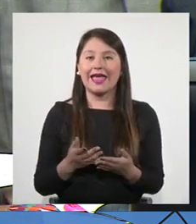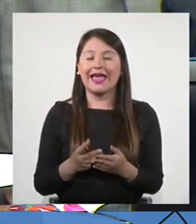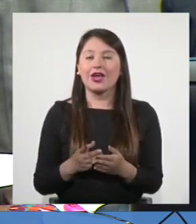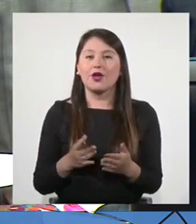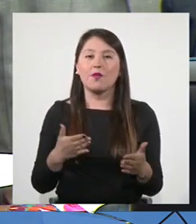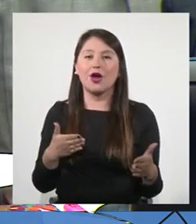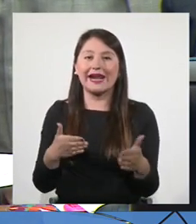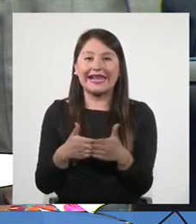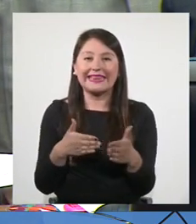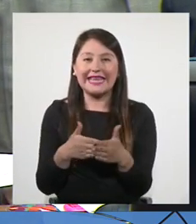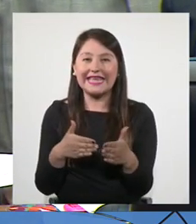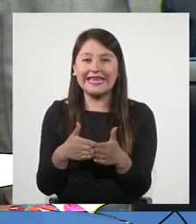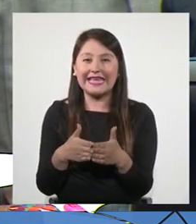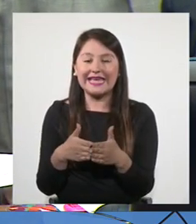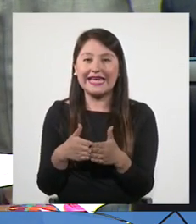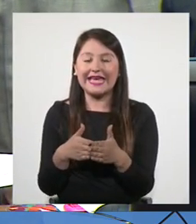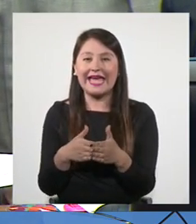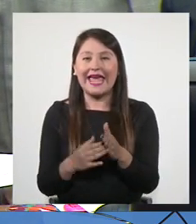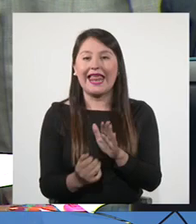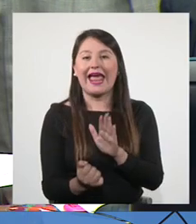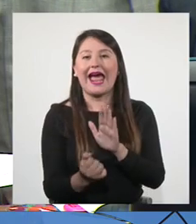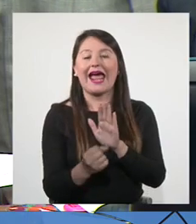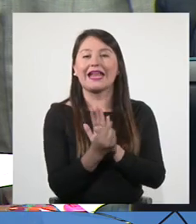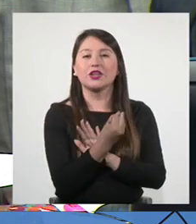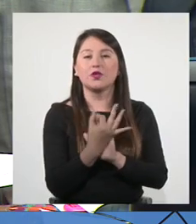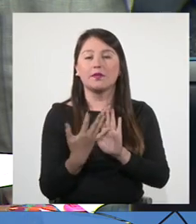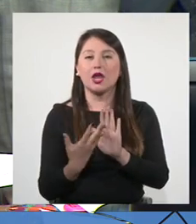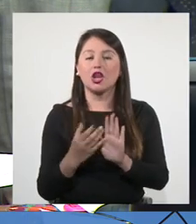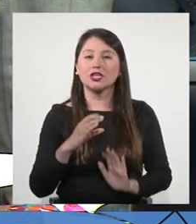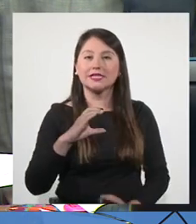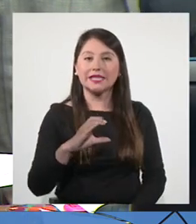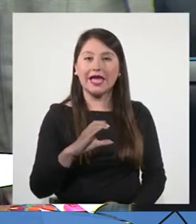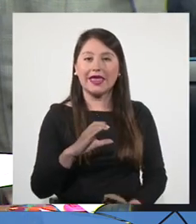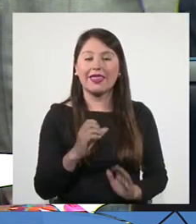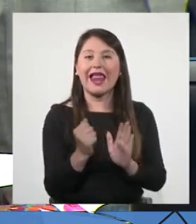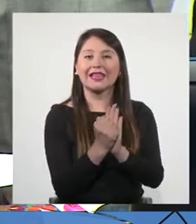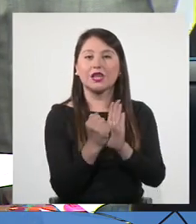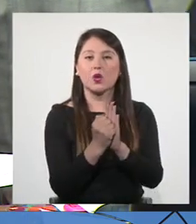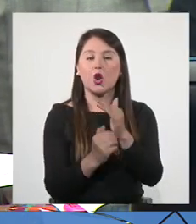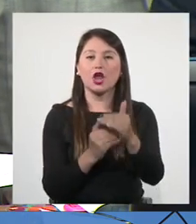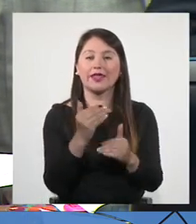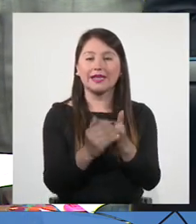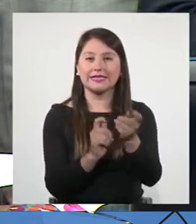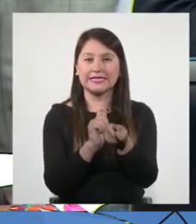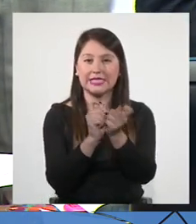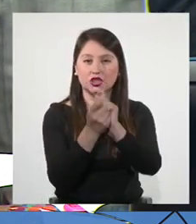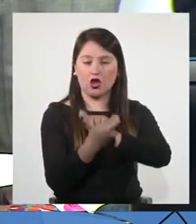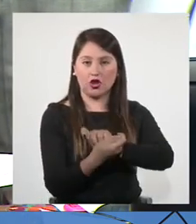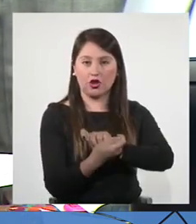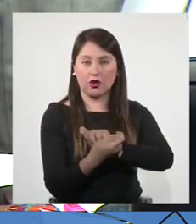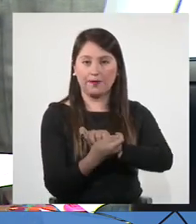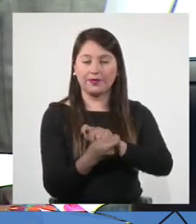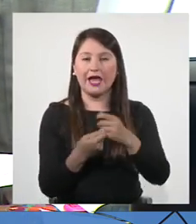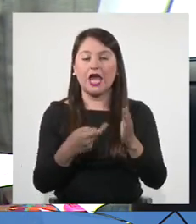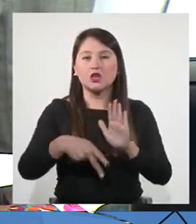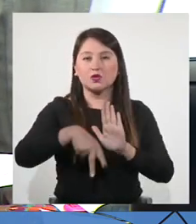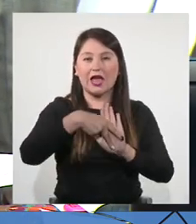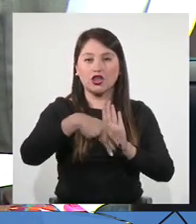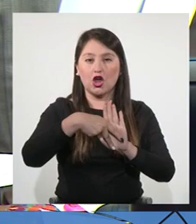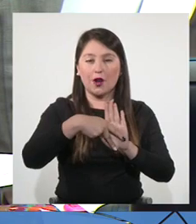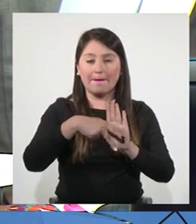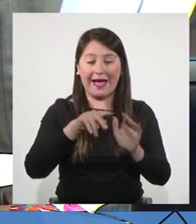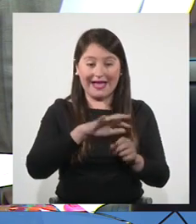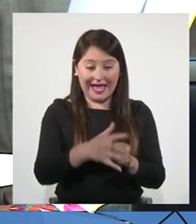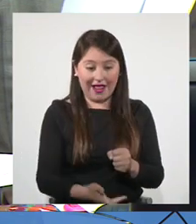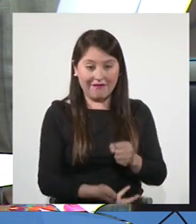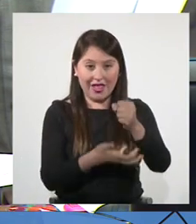restringir la letra C del artículo 4 transitorio. ¿A qué se refiere aquello? Es la norma que permite que las platas